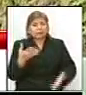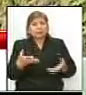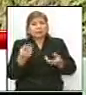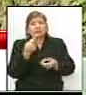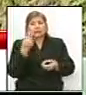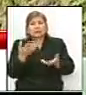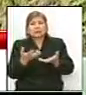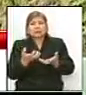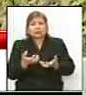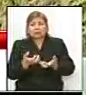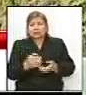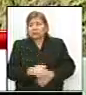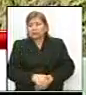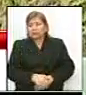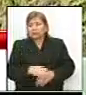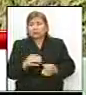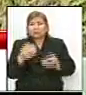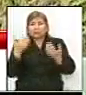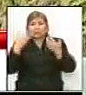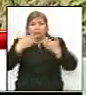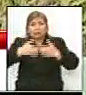Monan, Kai empresa,